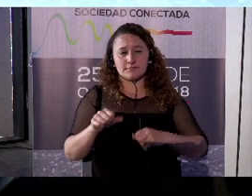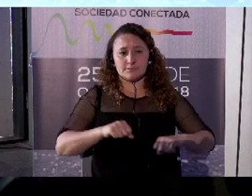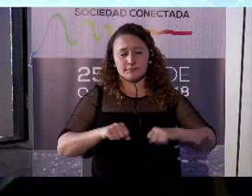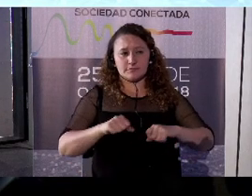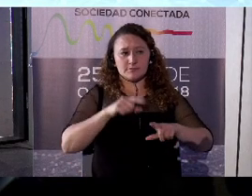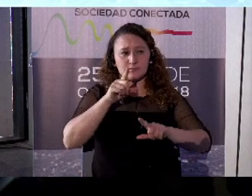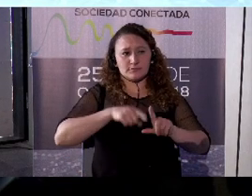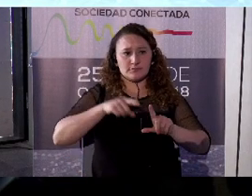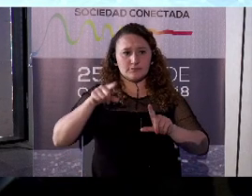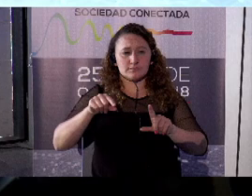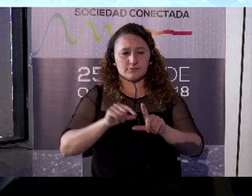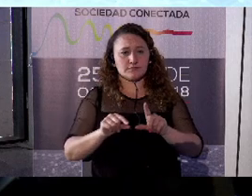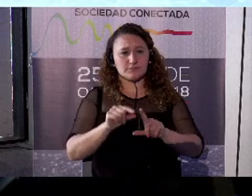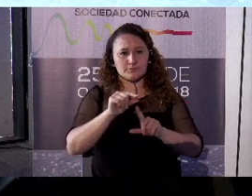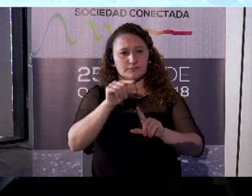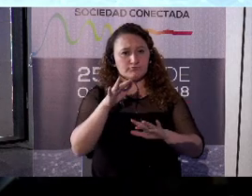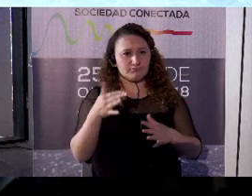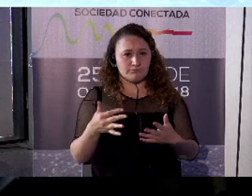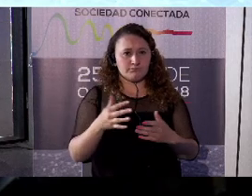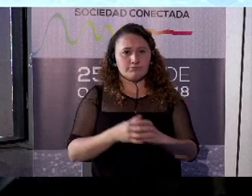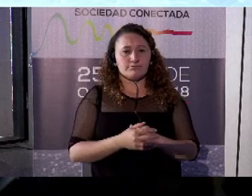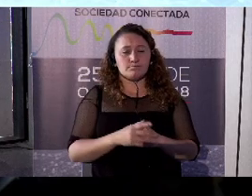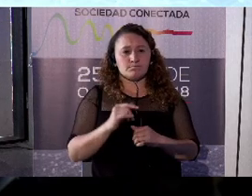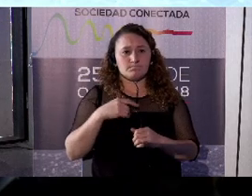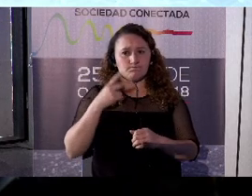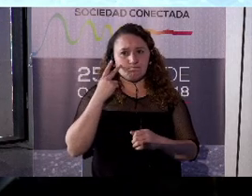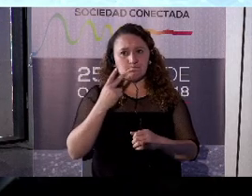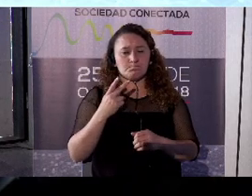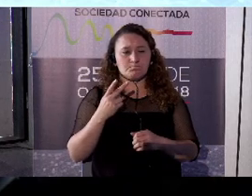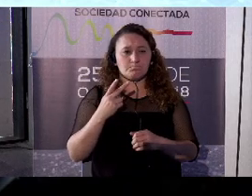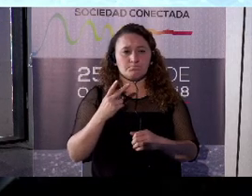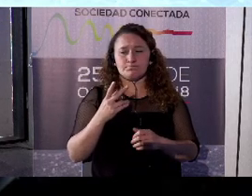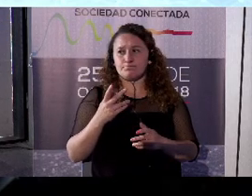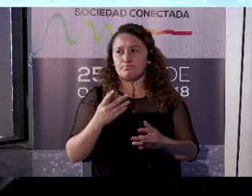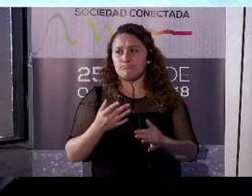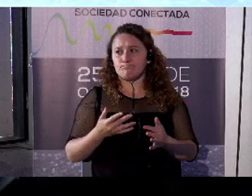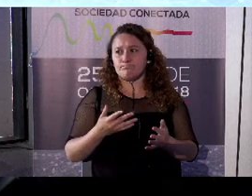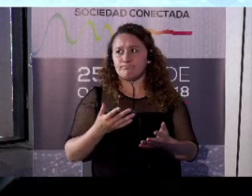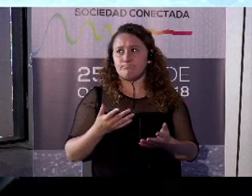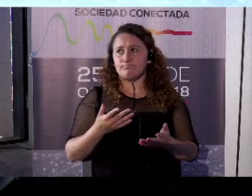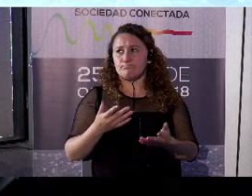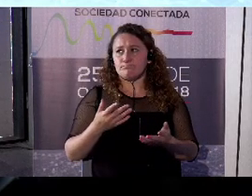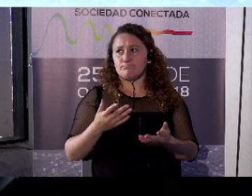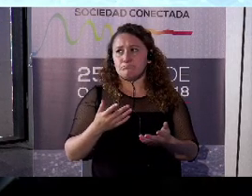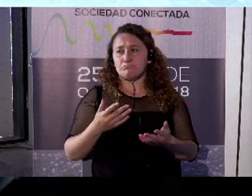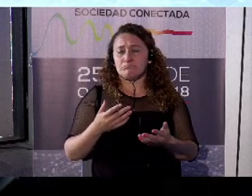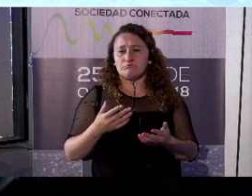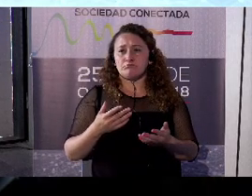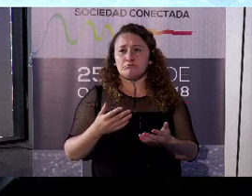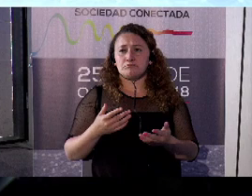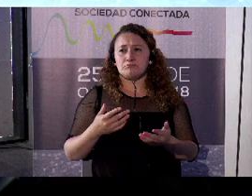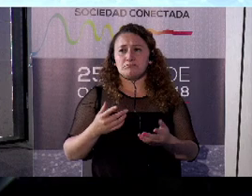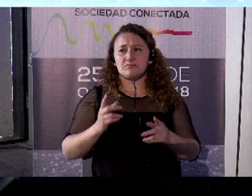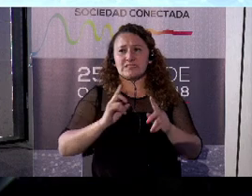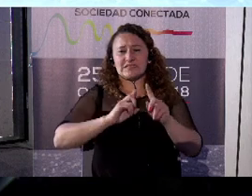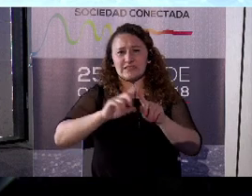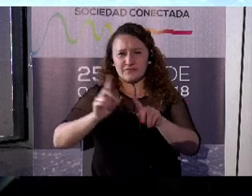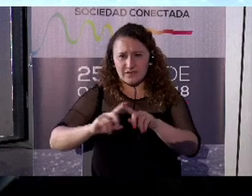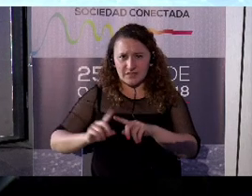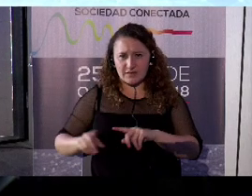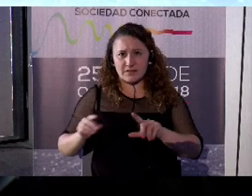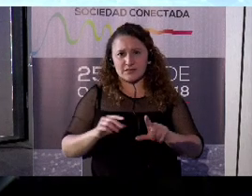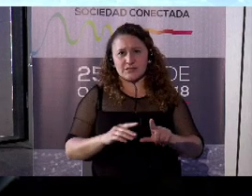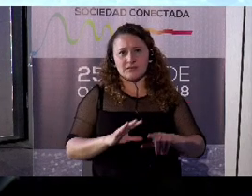espectro es algo que veremos muchas tesis muchos programas de